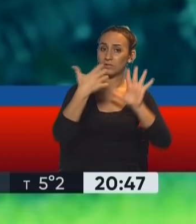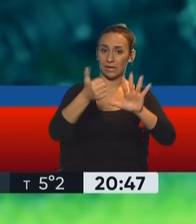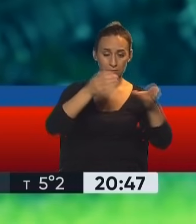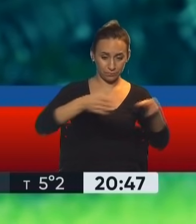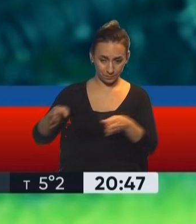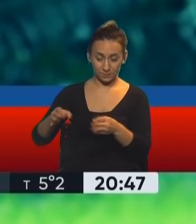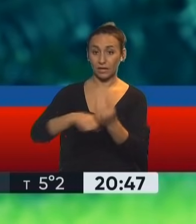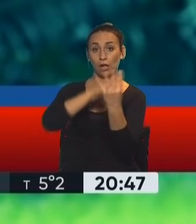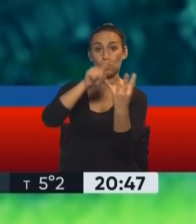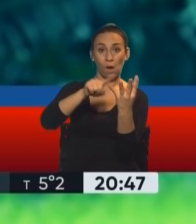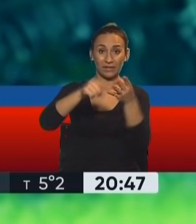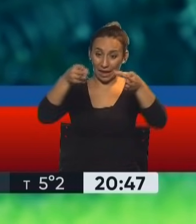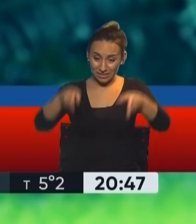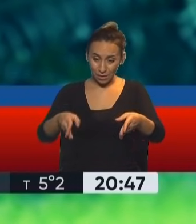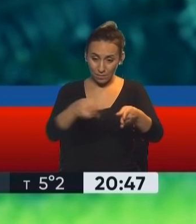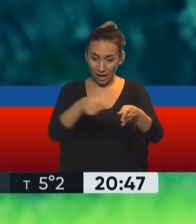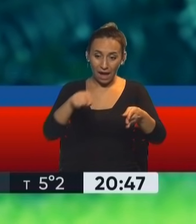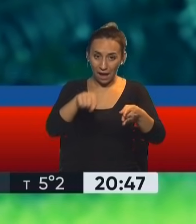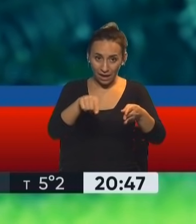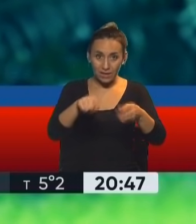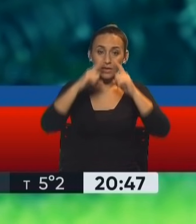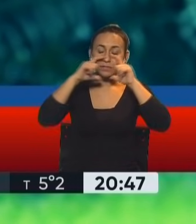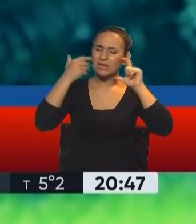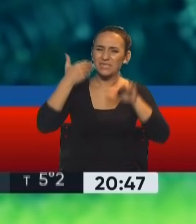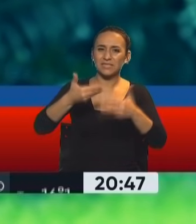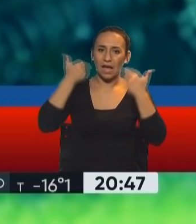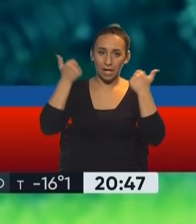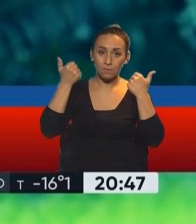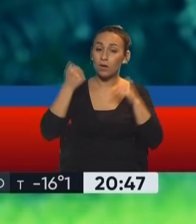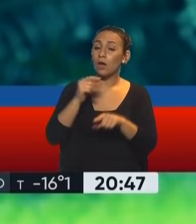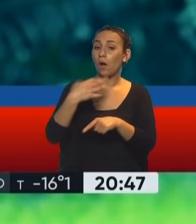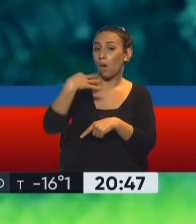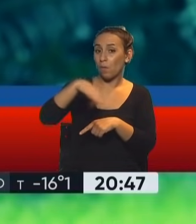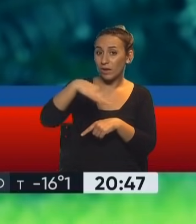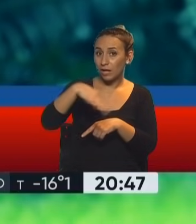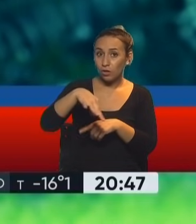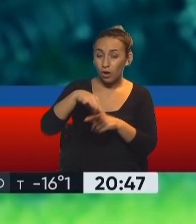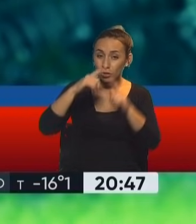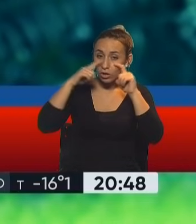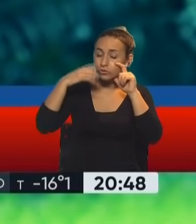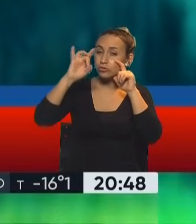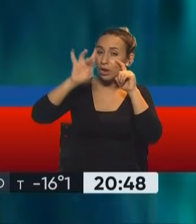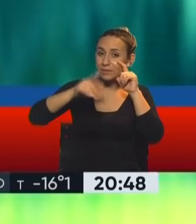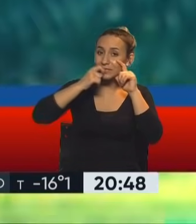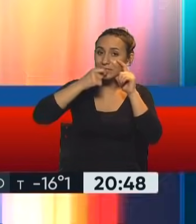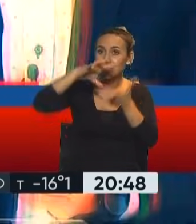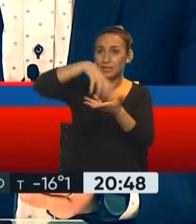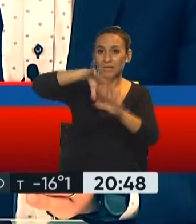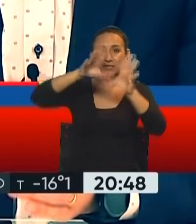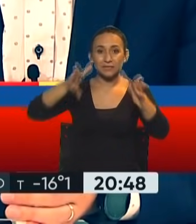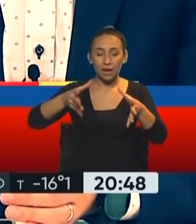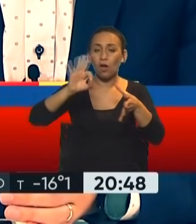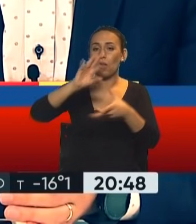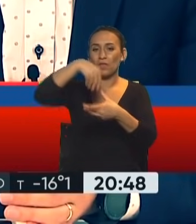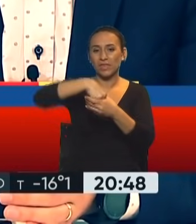4 vamos a empezar a dejar de usar el tapabocas. Solo va a ser obligatorio en los lugares cerrados y en el transporte público. De ese